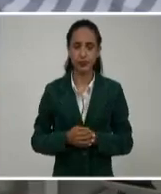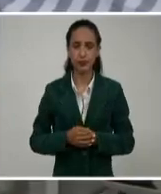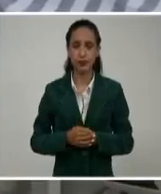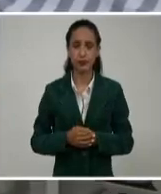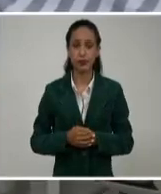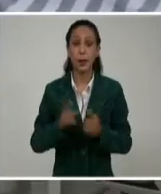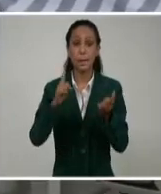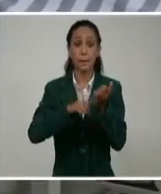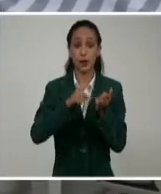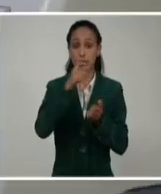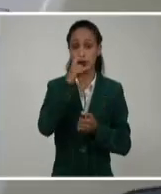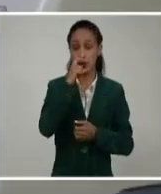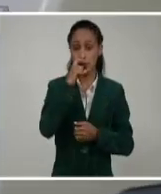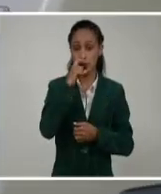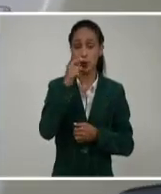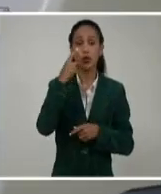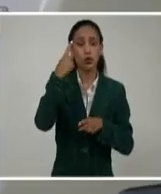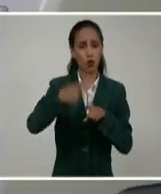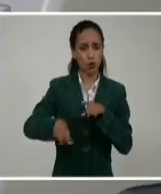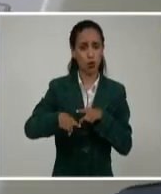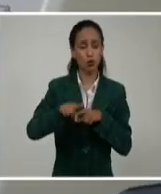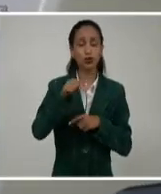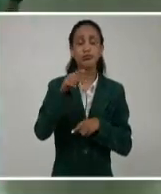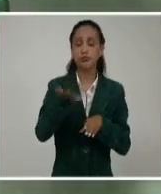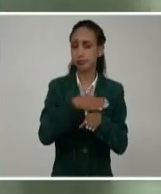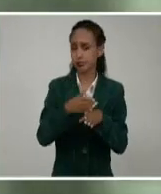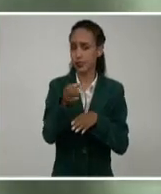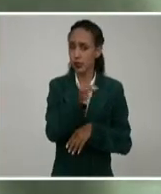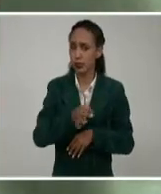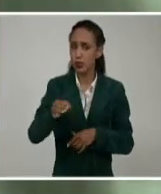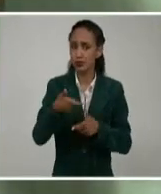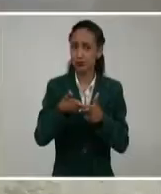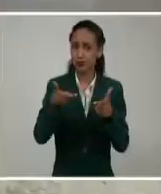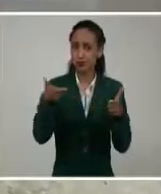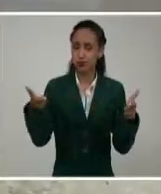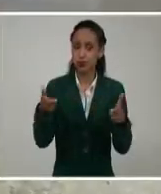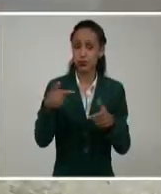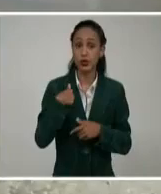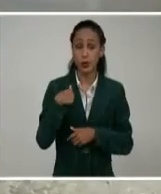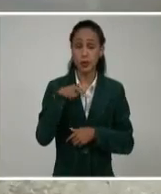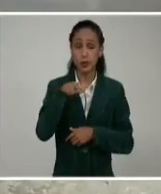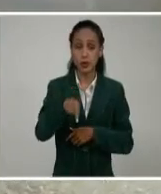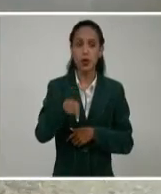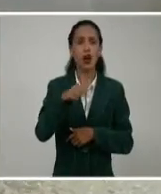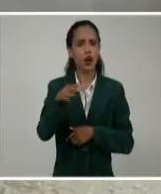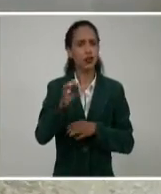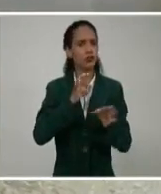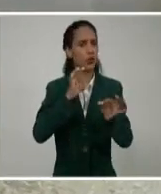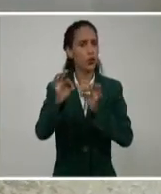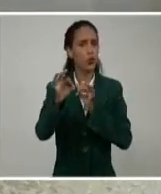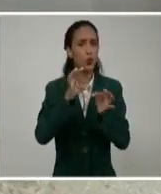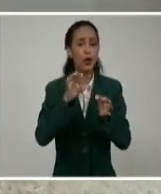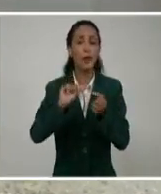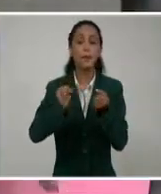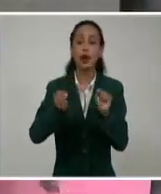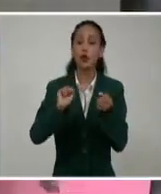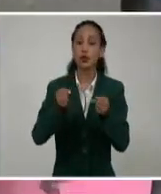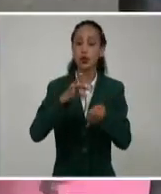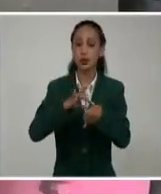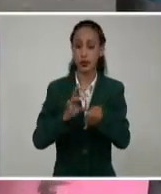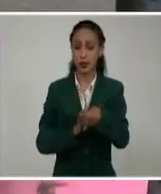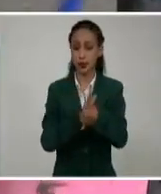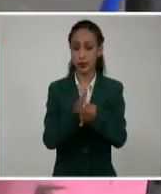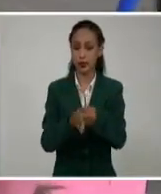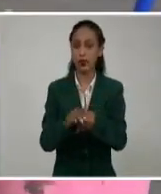Jove Grande presentan la tasa de incidencia más elevada. En estos dos últimos territorios se acometen acciones para controlar la enfermedad y se procede a